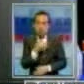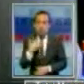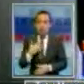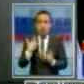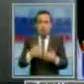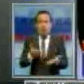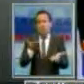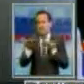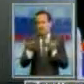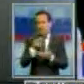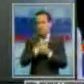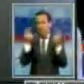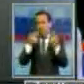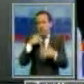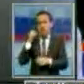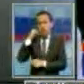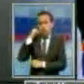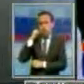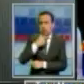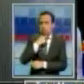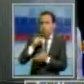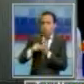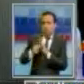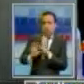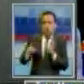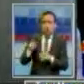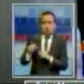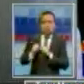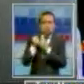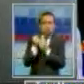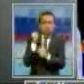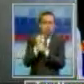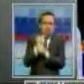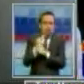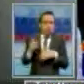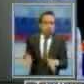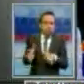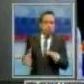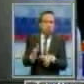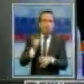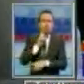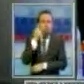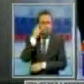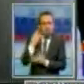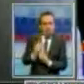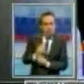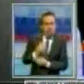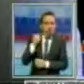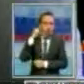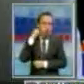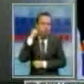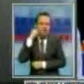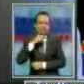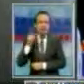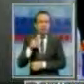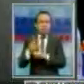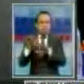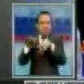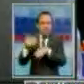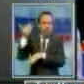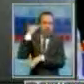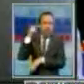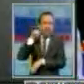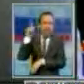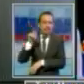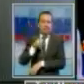servicios públicos con comunistas y no he tenido ningún problema porque se ponen las pilas y la camiseta. No hay que tenerles miedo, no son los comunistas de Stalin. O sea, creo que hay